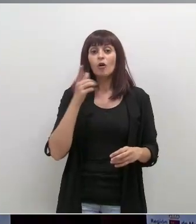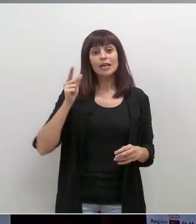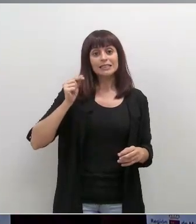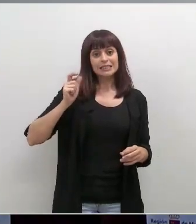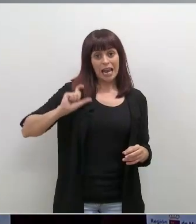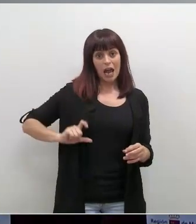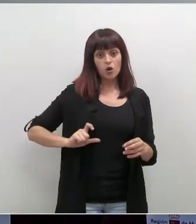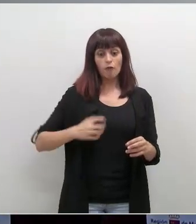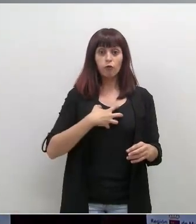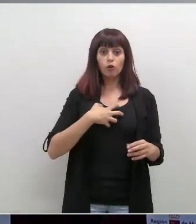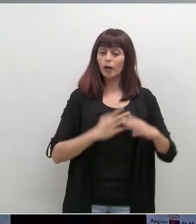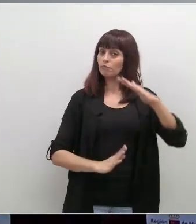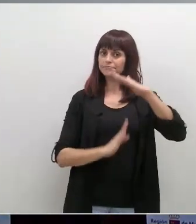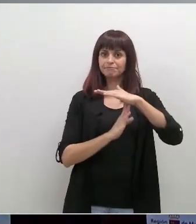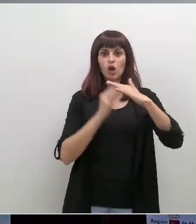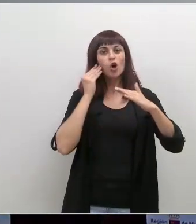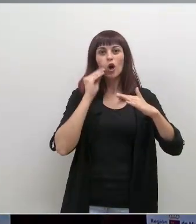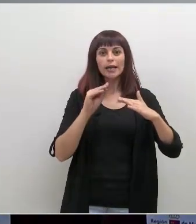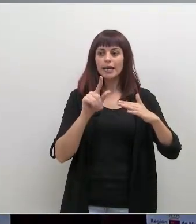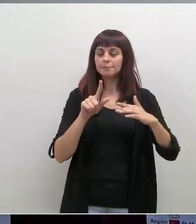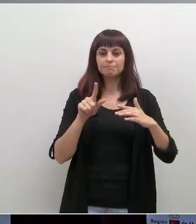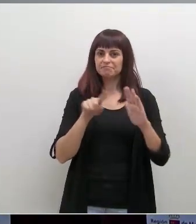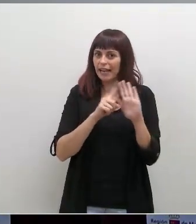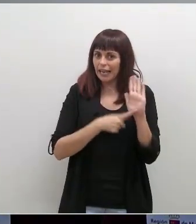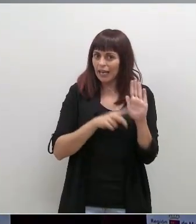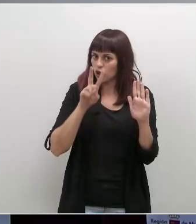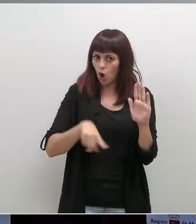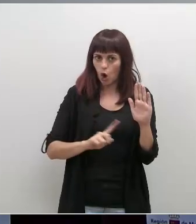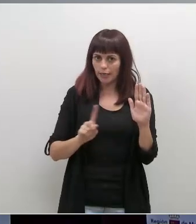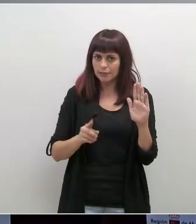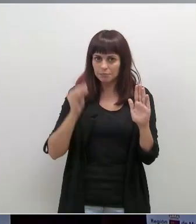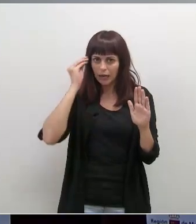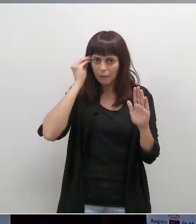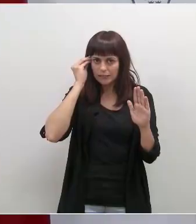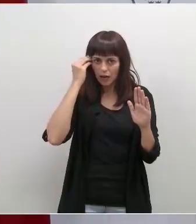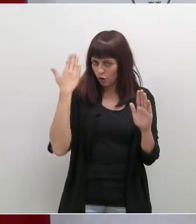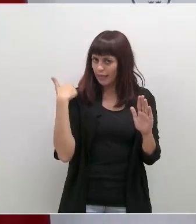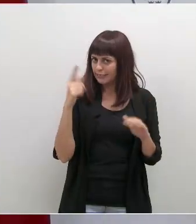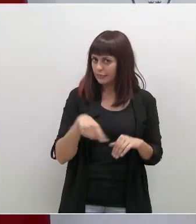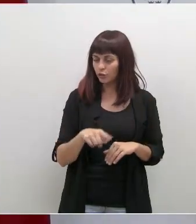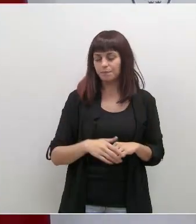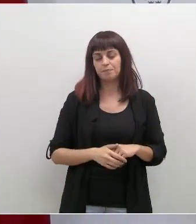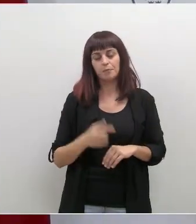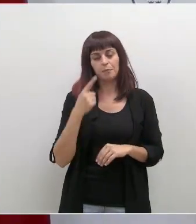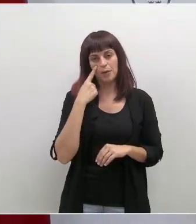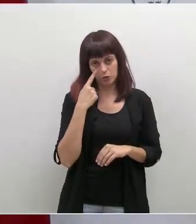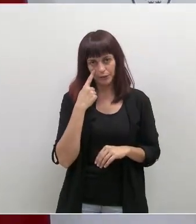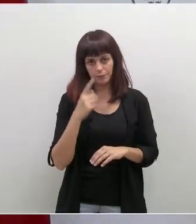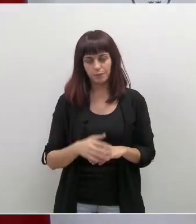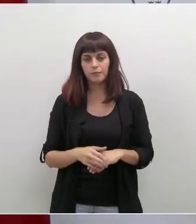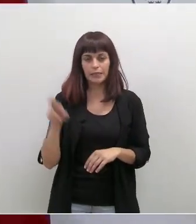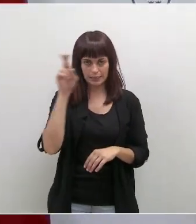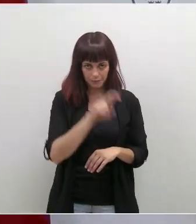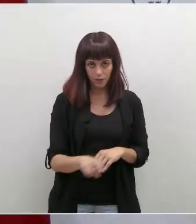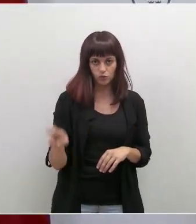los funcionarios, salvo los sanitarios, choca con la legalidad. ¿Se va a replantear lo que anunció ayer? No, vamos a ver, lo